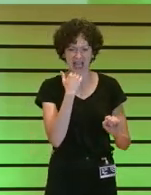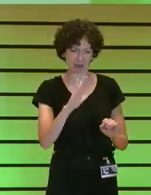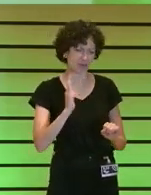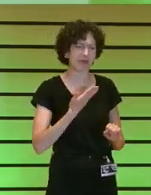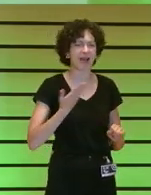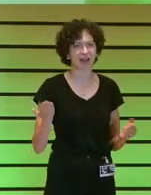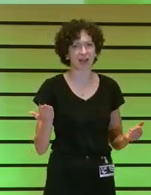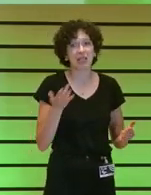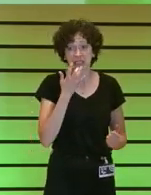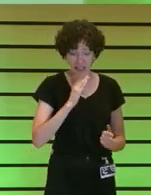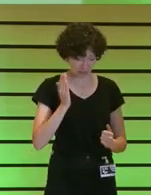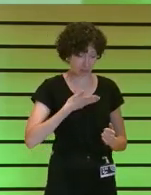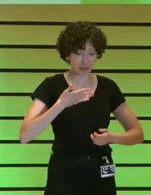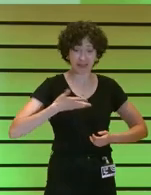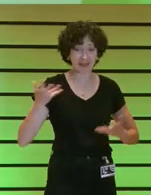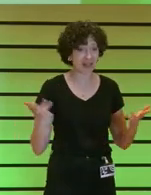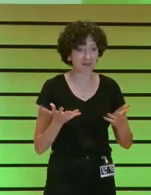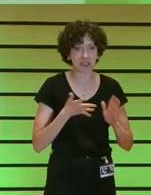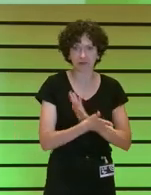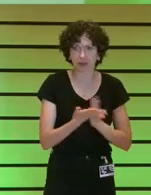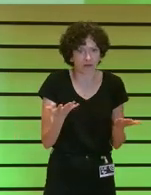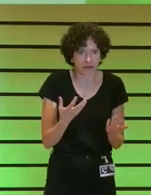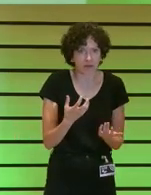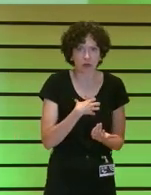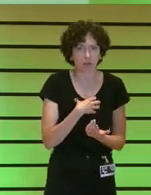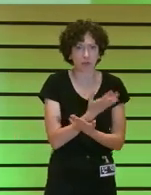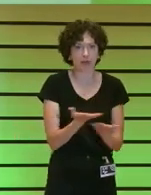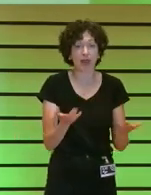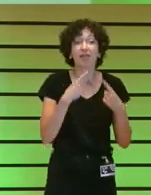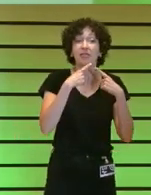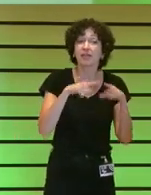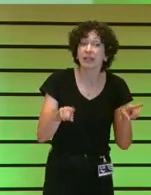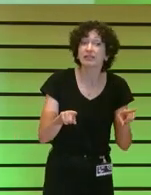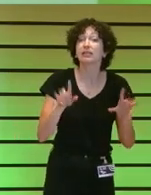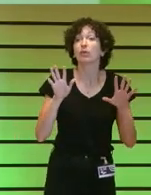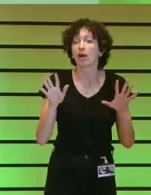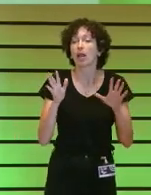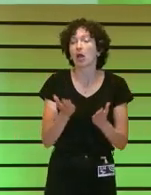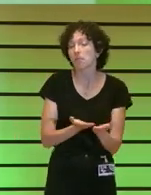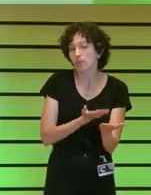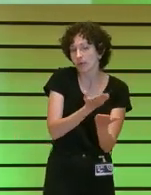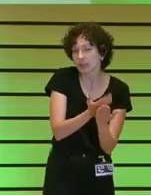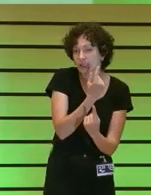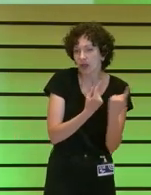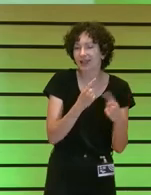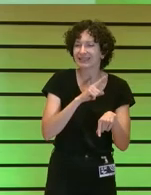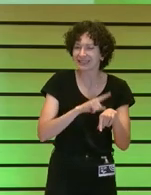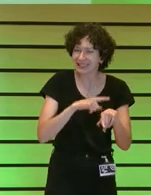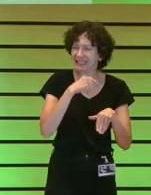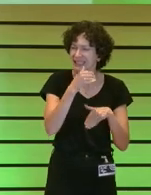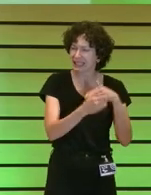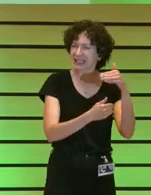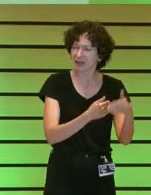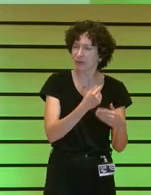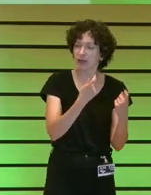Y si provoca perjuicios importantes es que todavía no es viable otra cosa es que propuestas que requieran un tiempo pero